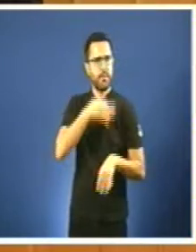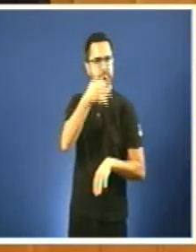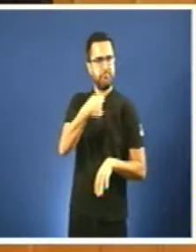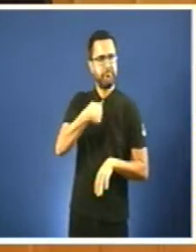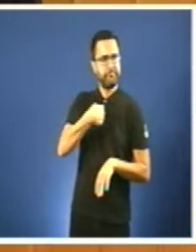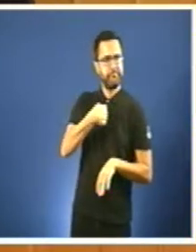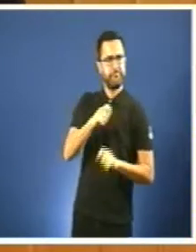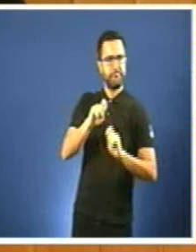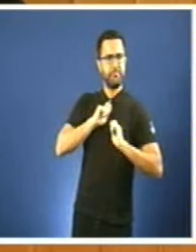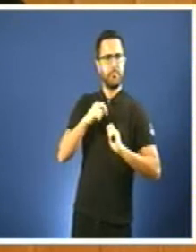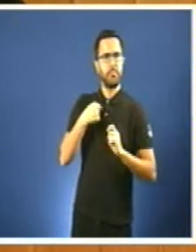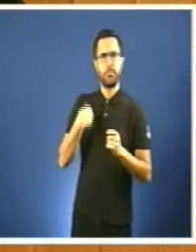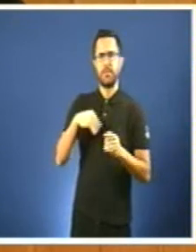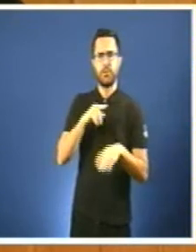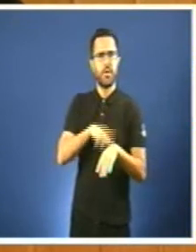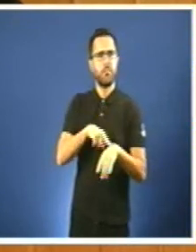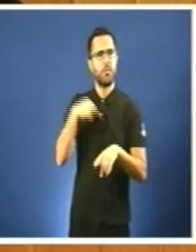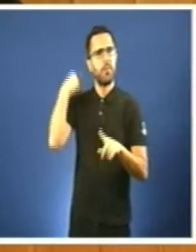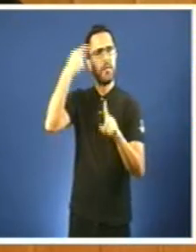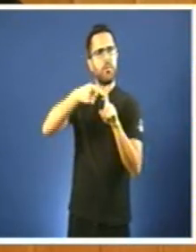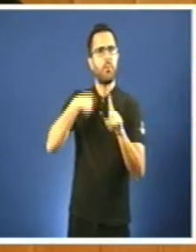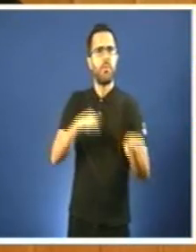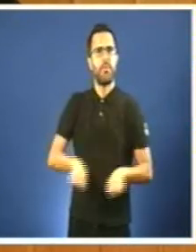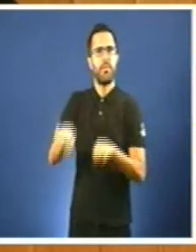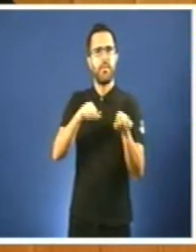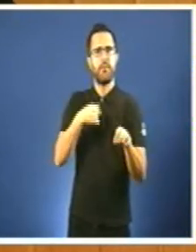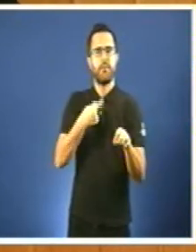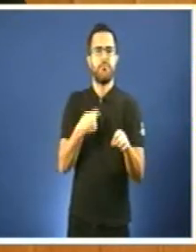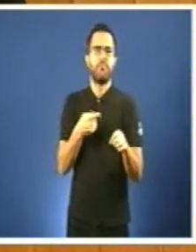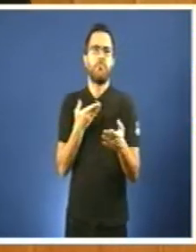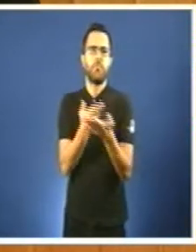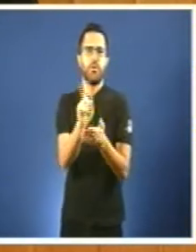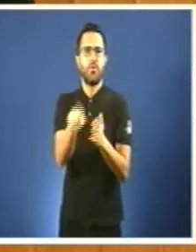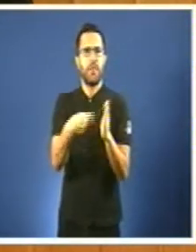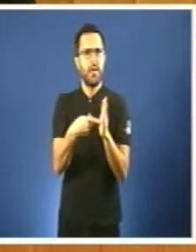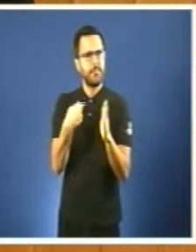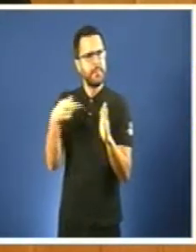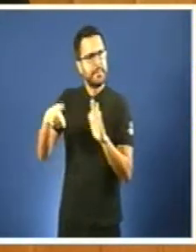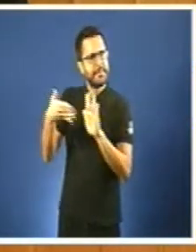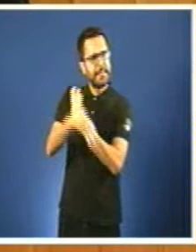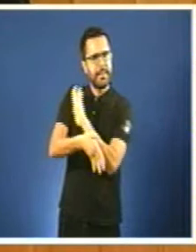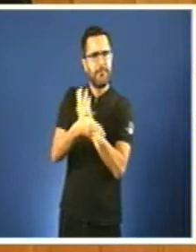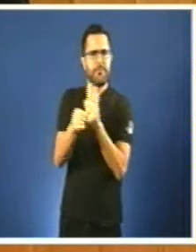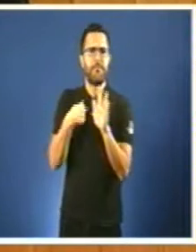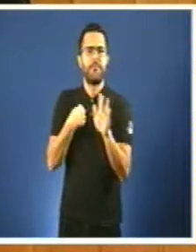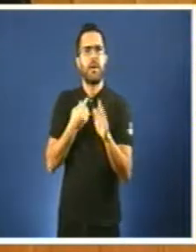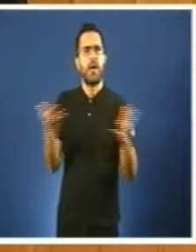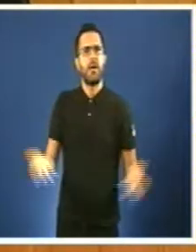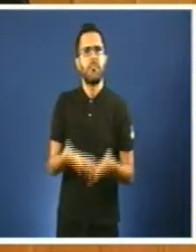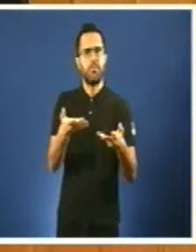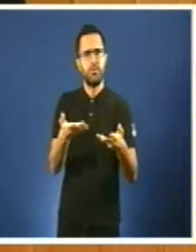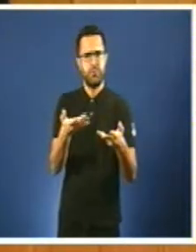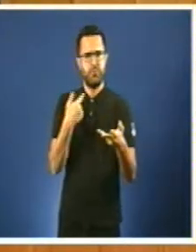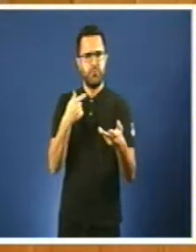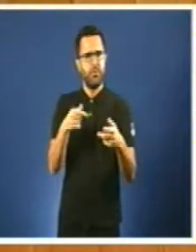de lei. Niso consiste para vostede o impulso democrático, en pretender usar este Parlamento como un plató